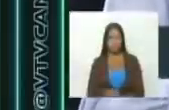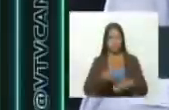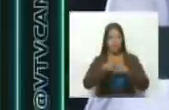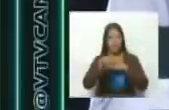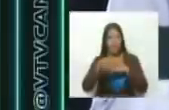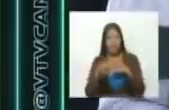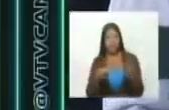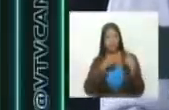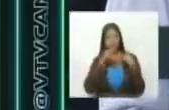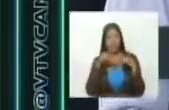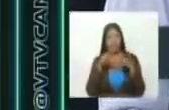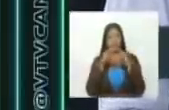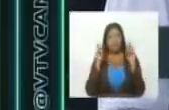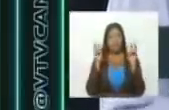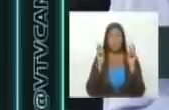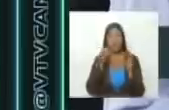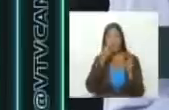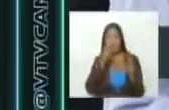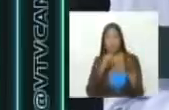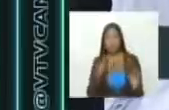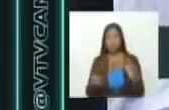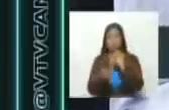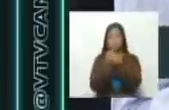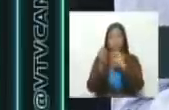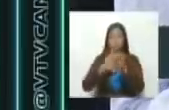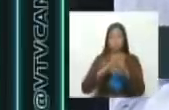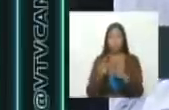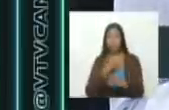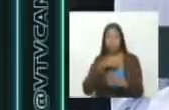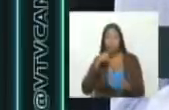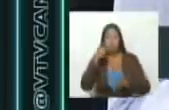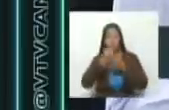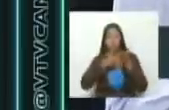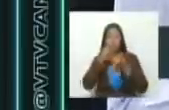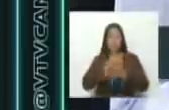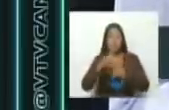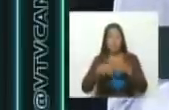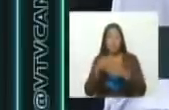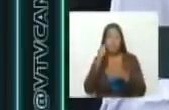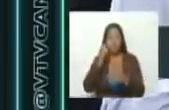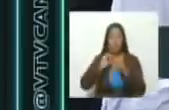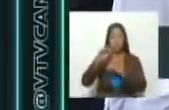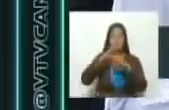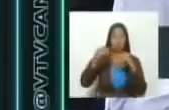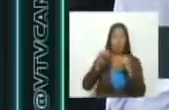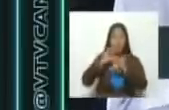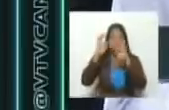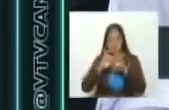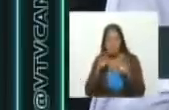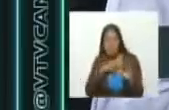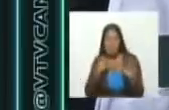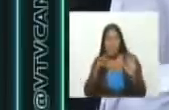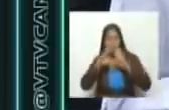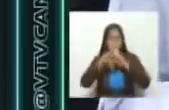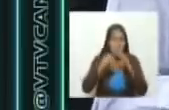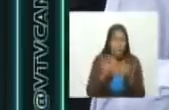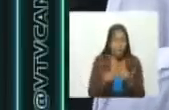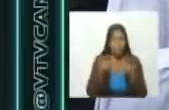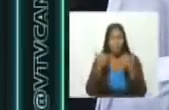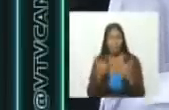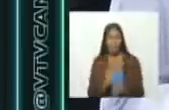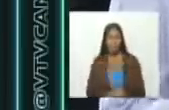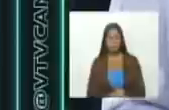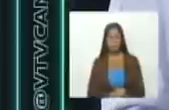regional de todo el tema del alimento. Estamos en lucha a muerte en contra de todo tipo de delincuencia,